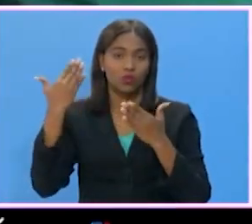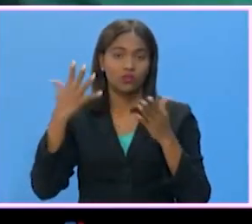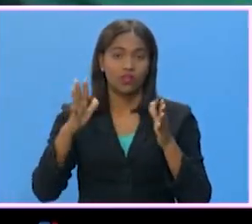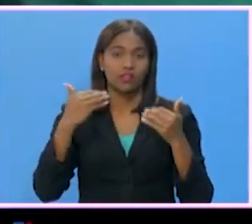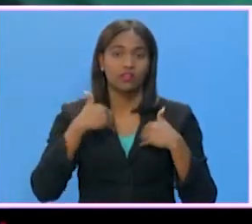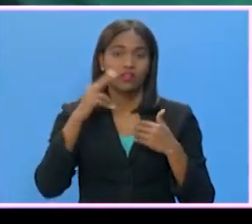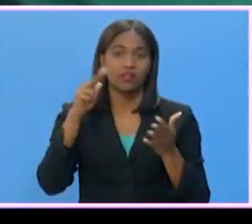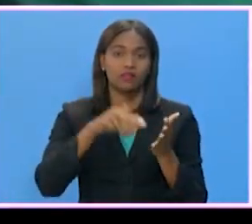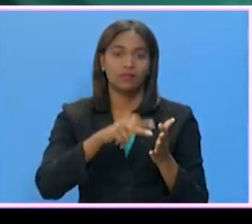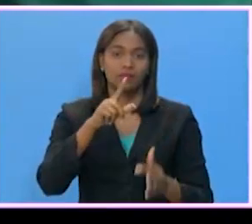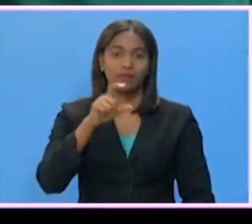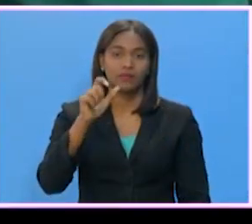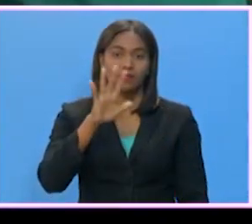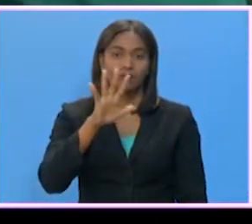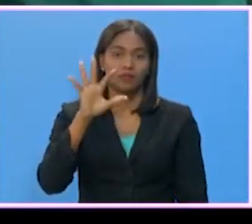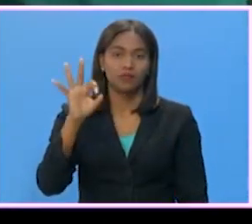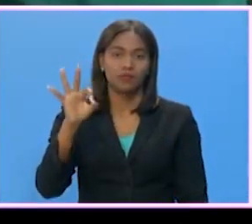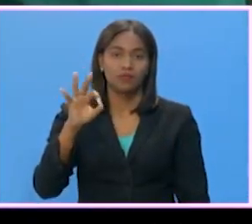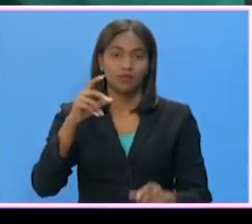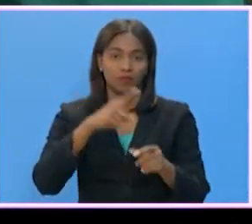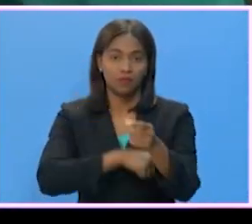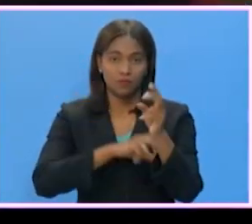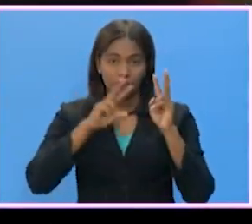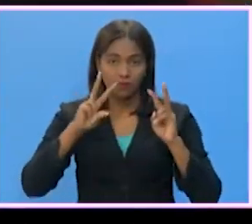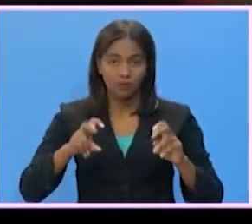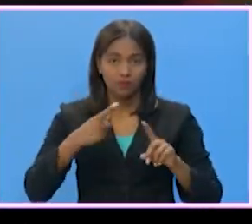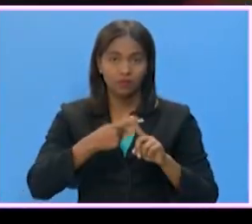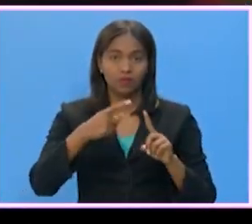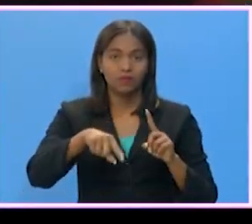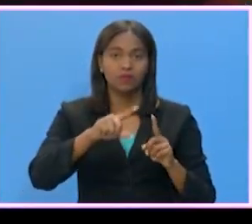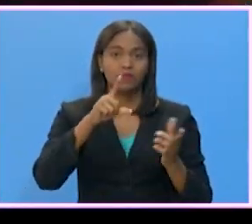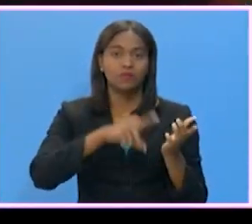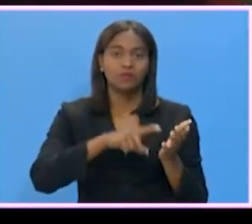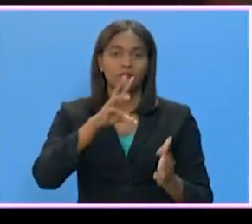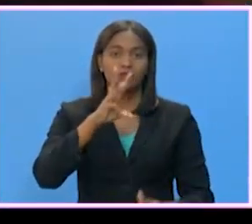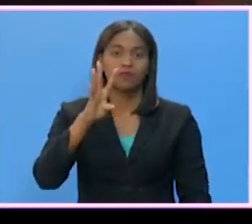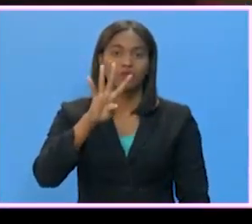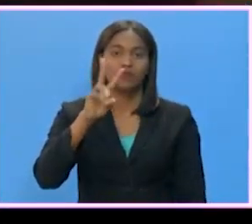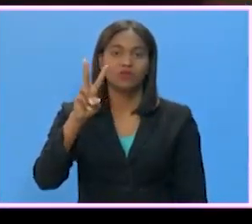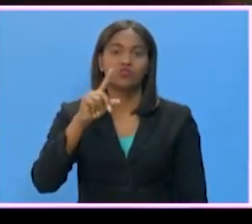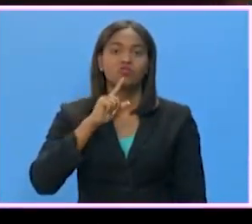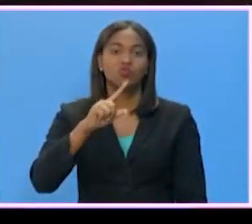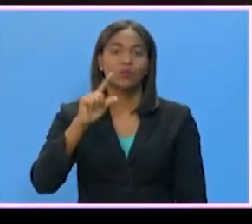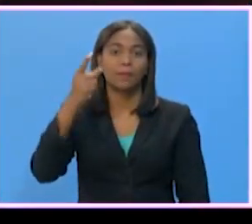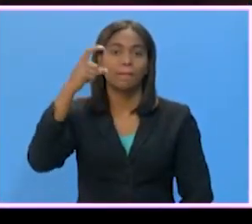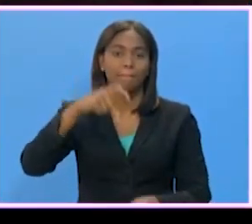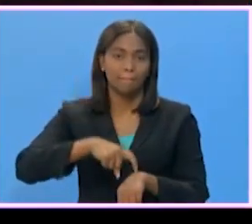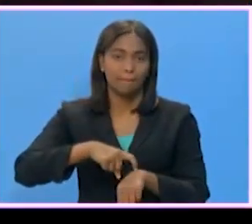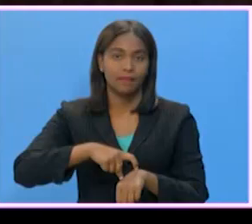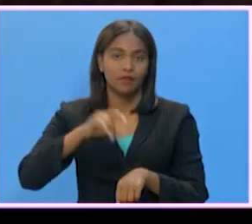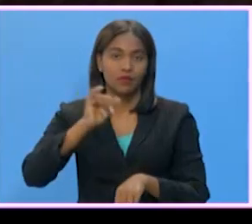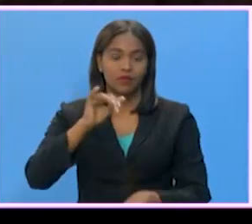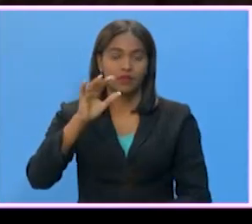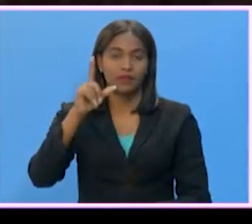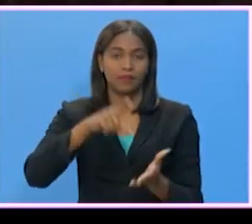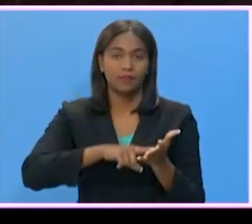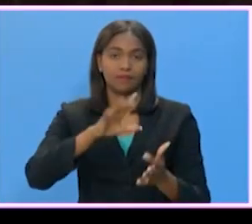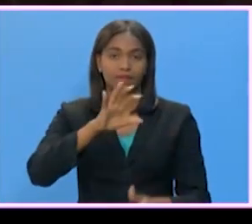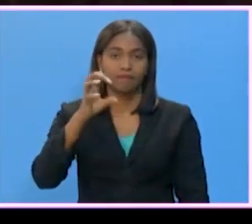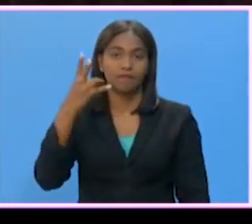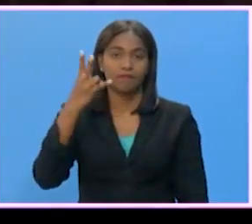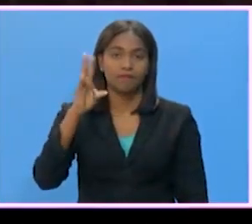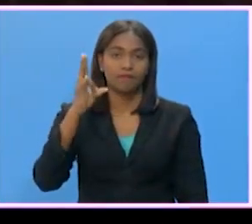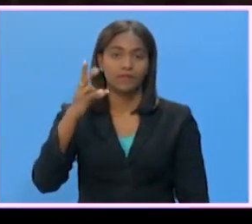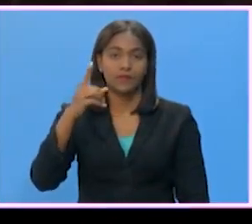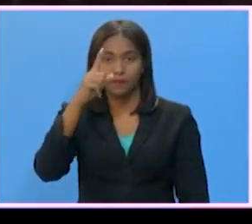procesaron 3.159 pruebas, de esas 1.642 fueron por primera vez y